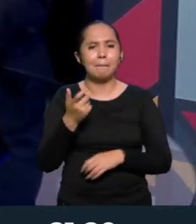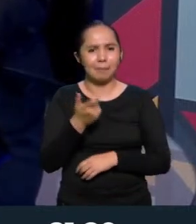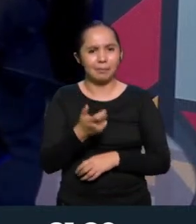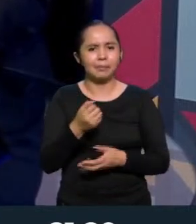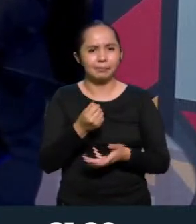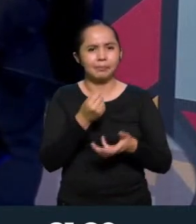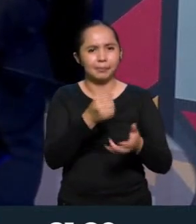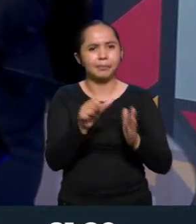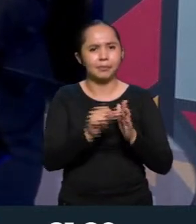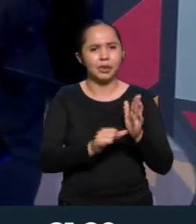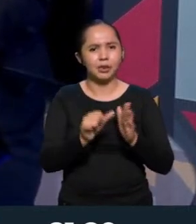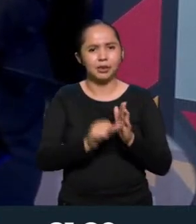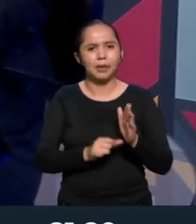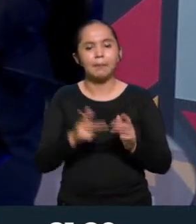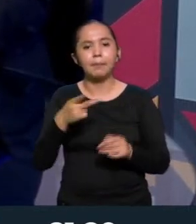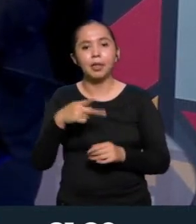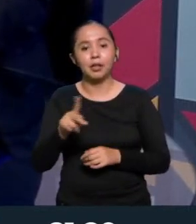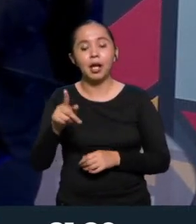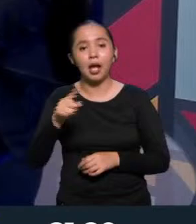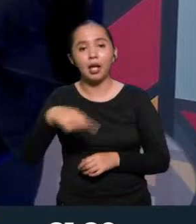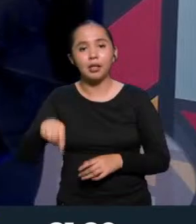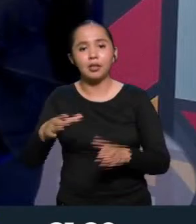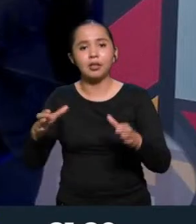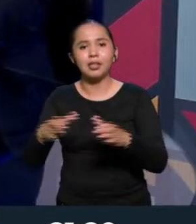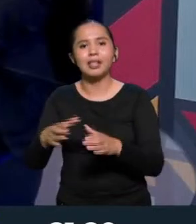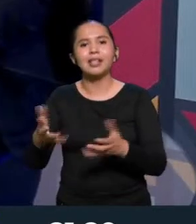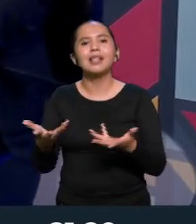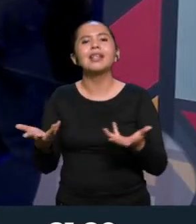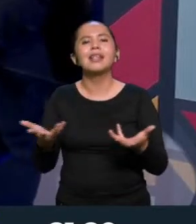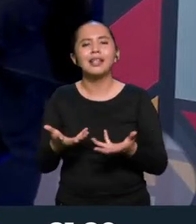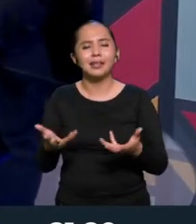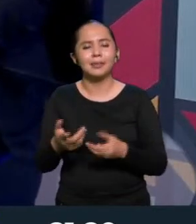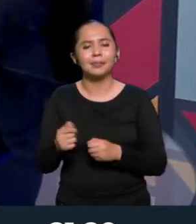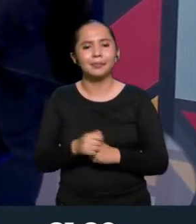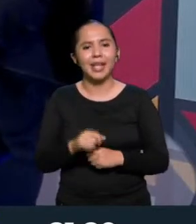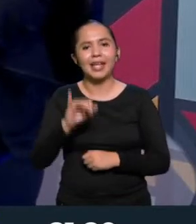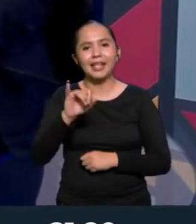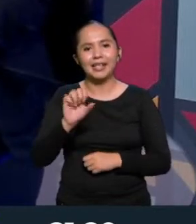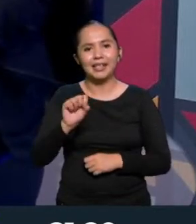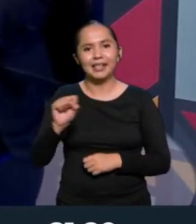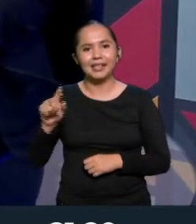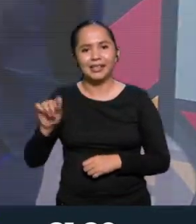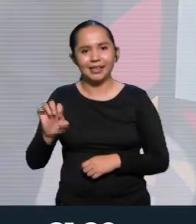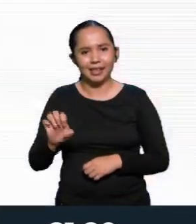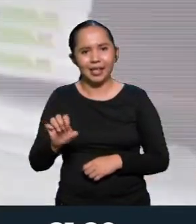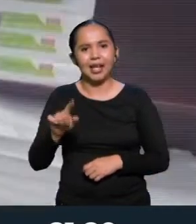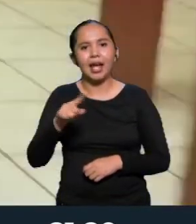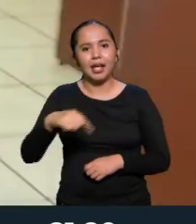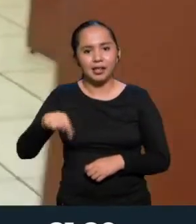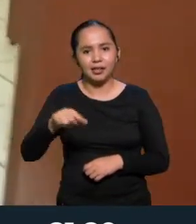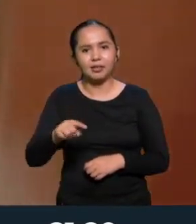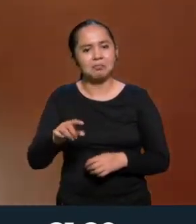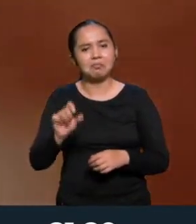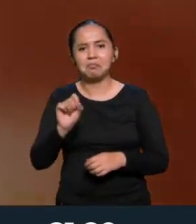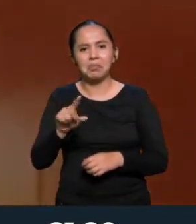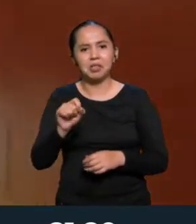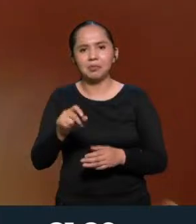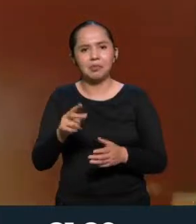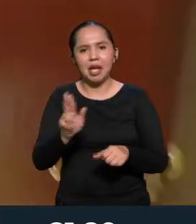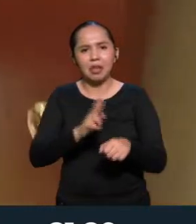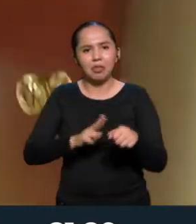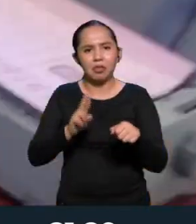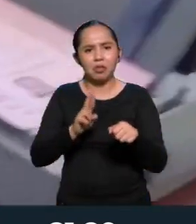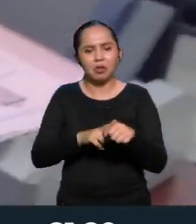se quedaran atrás, crearon su propio fondo de pensiones. Entonces, el ISSSTE a ellos les sigue rigiendo la misma norma, por lo